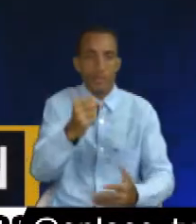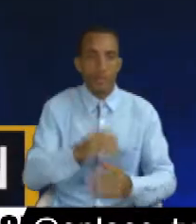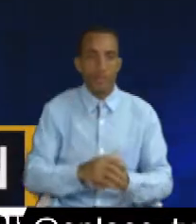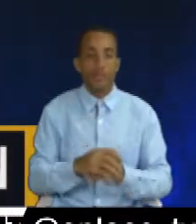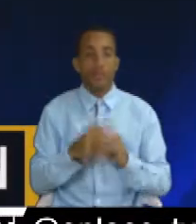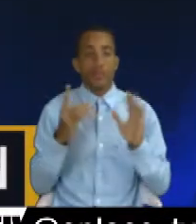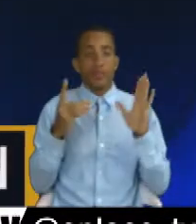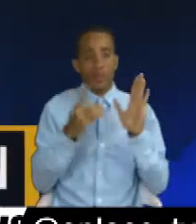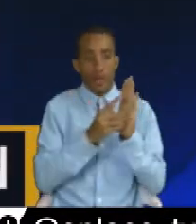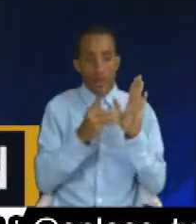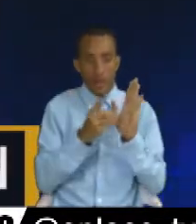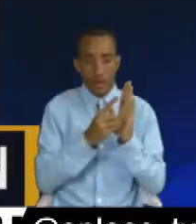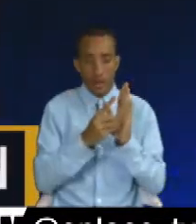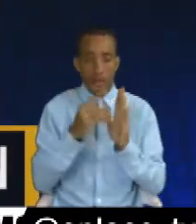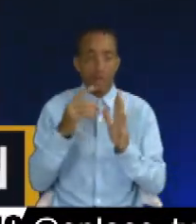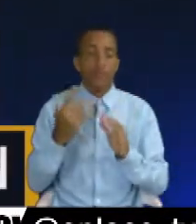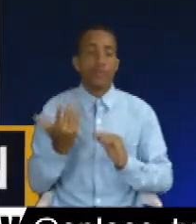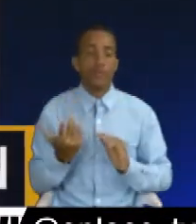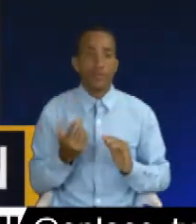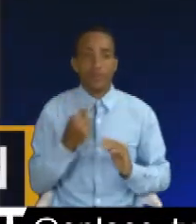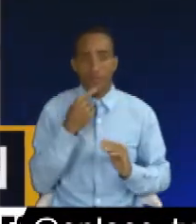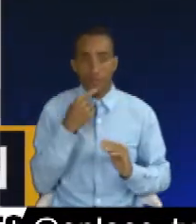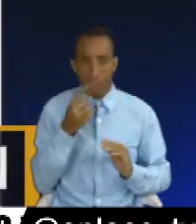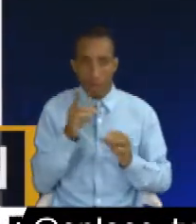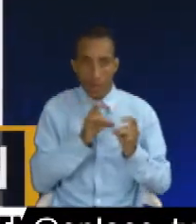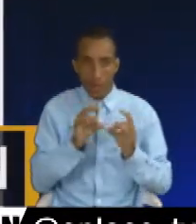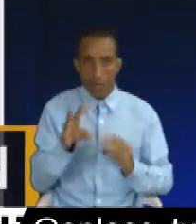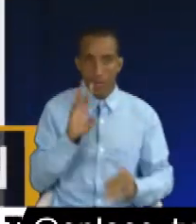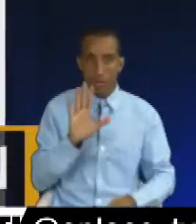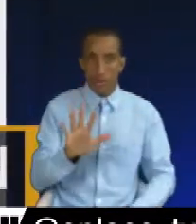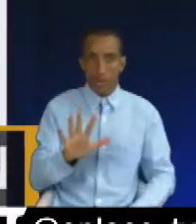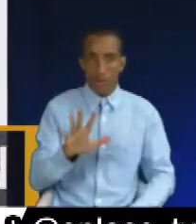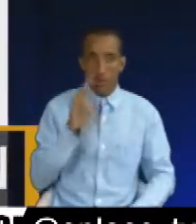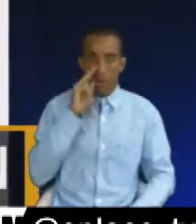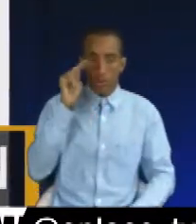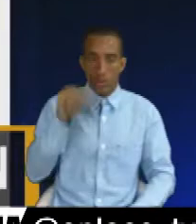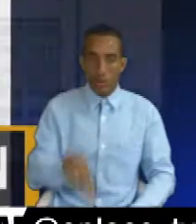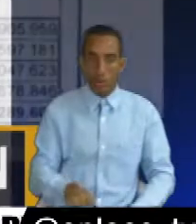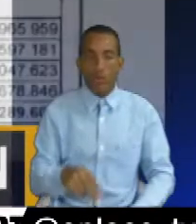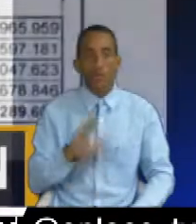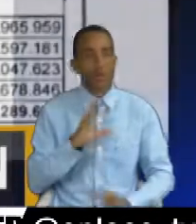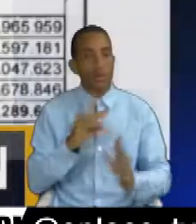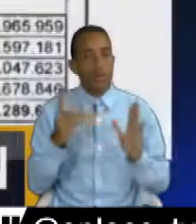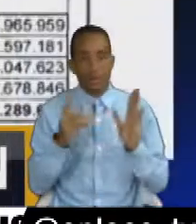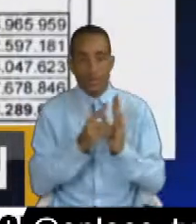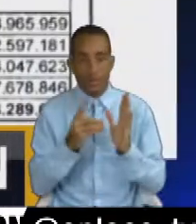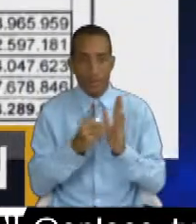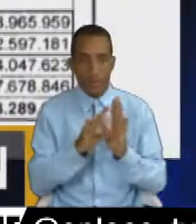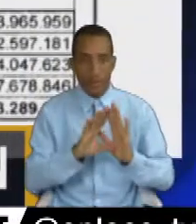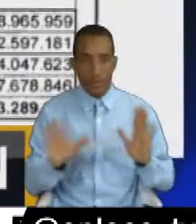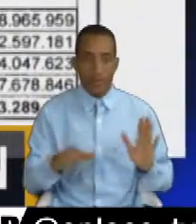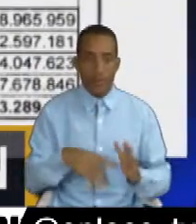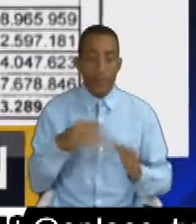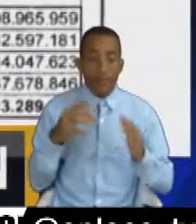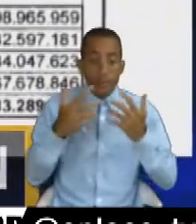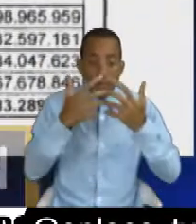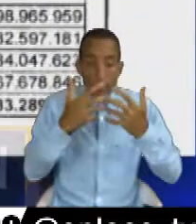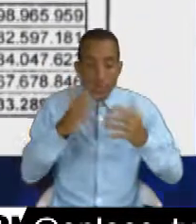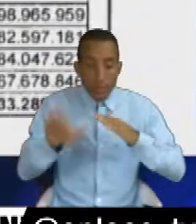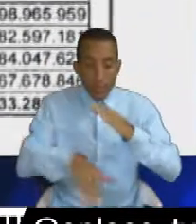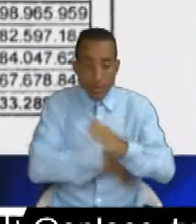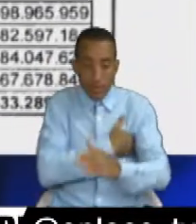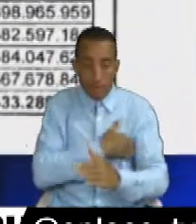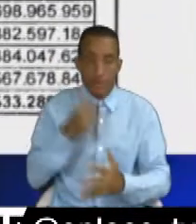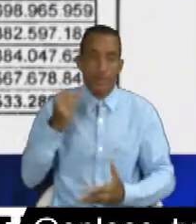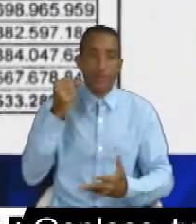el Ministerio de Hacienda tiene fecha del 5 de junio y se espera ahora el pronunciamiento oficial desde Barranca Bermeja por este sensible hecho que afecta a las finanzas